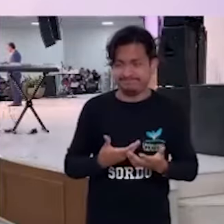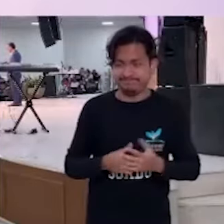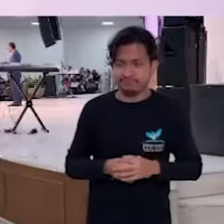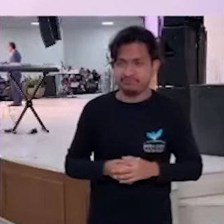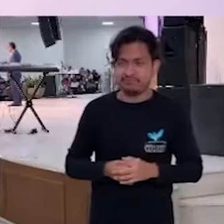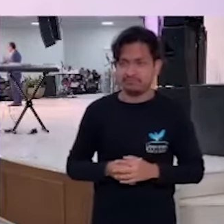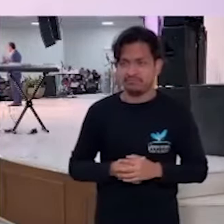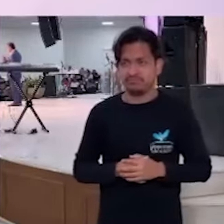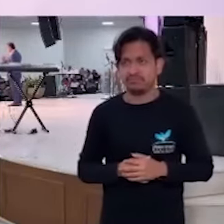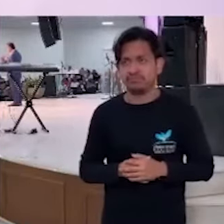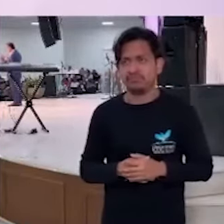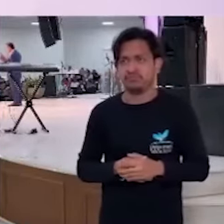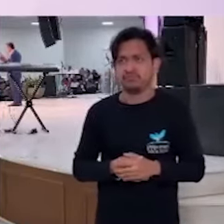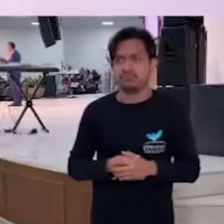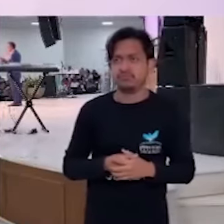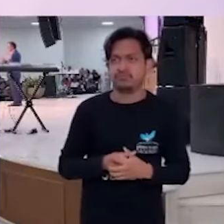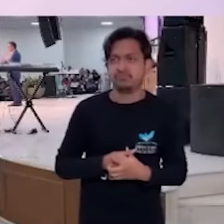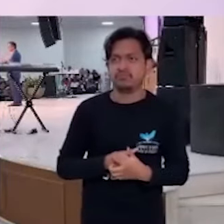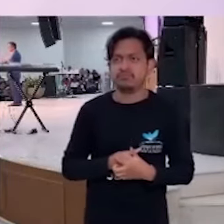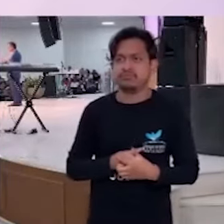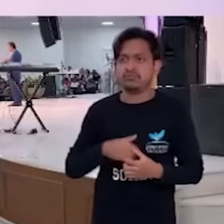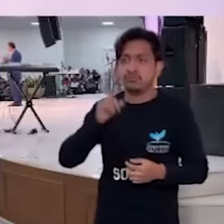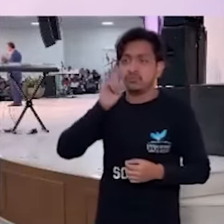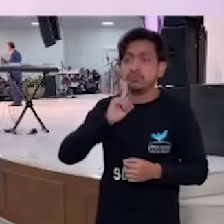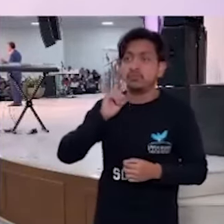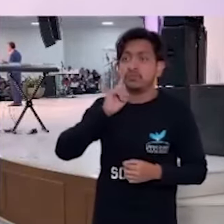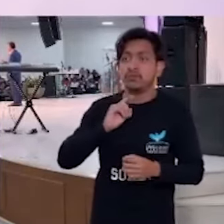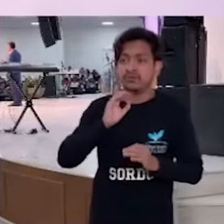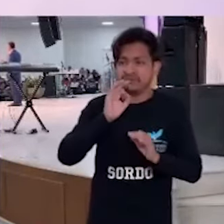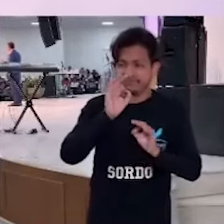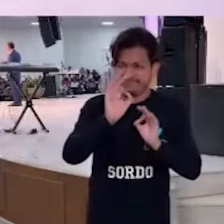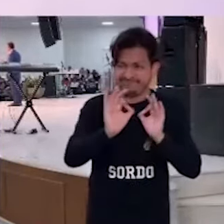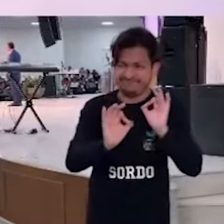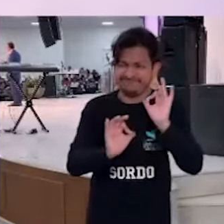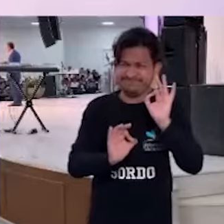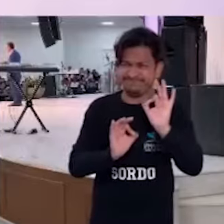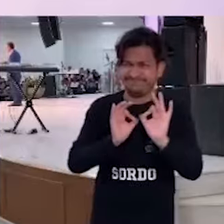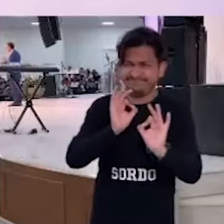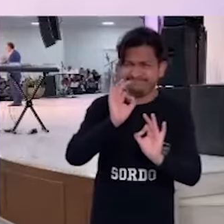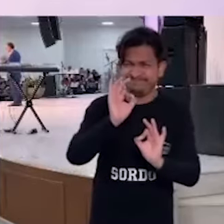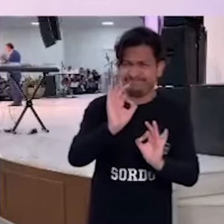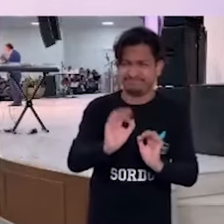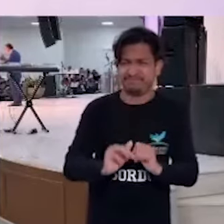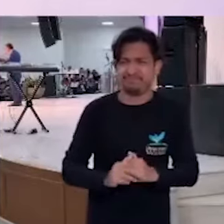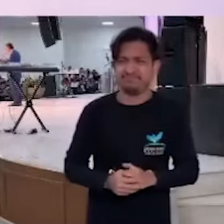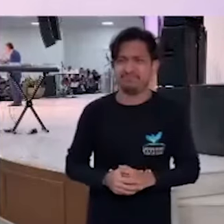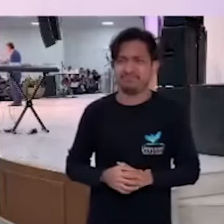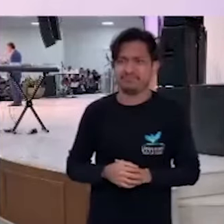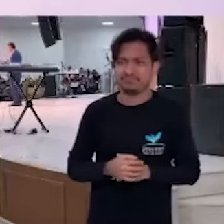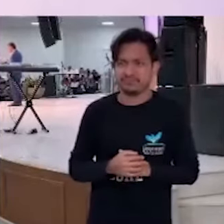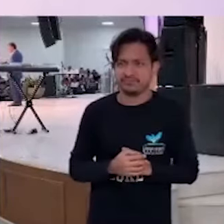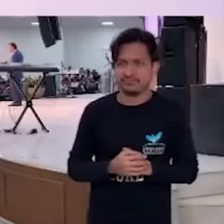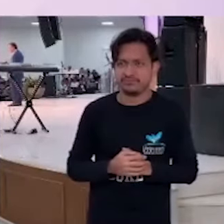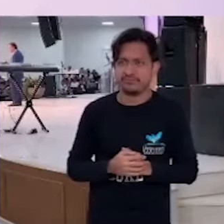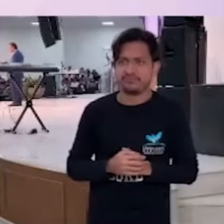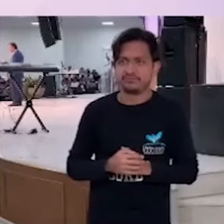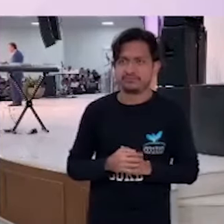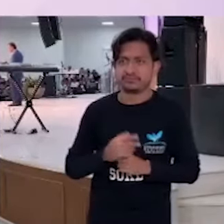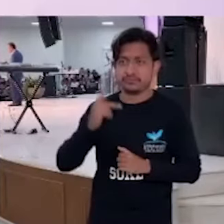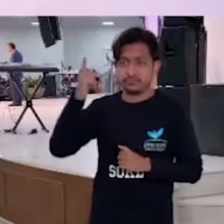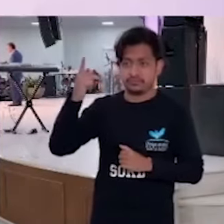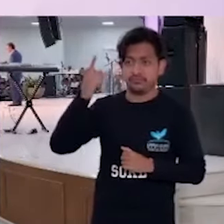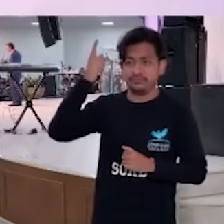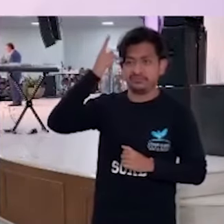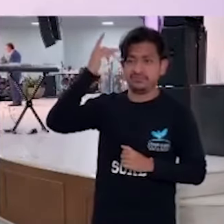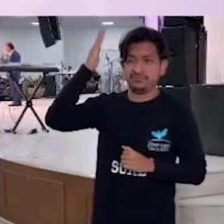razón. Los pastores debemos ser abiertos, debemos ser transparentes, los líderes, todos, muy abiertos con nuestra esposa en